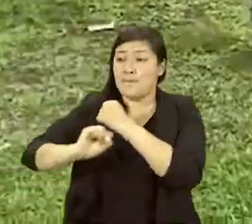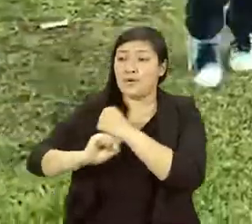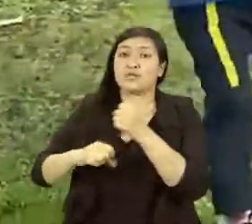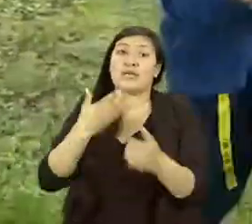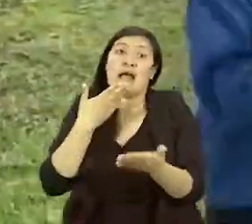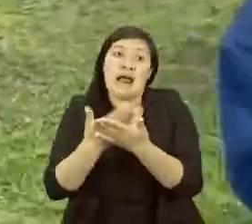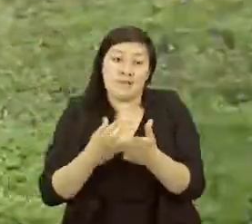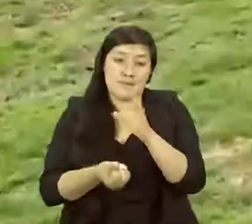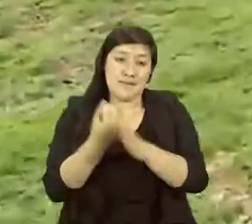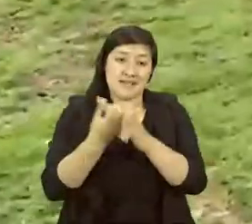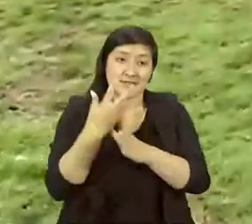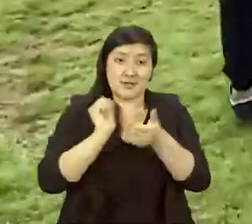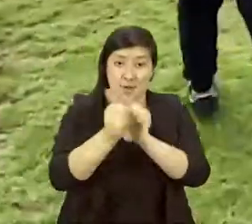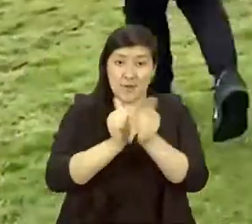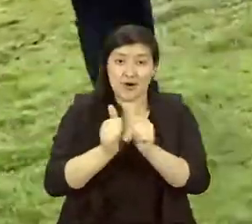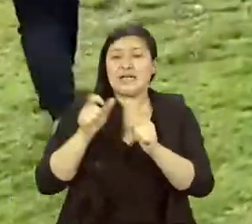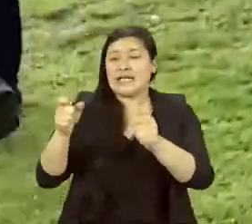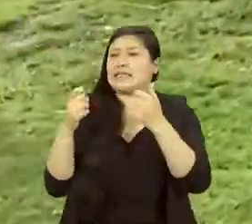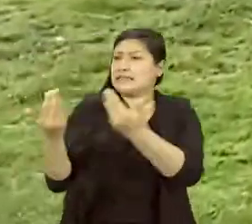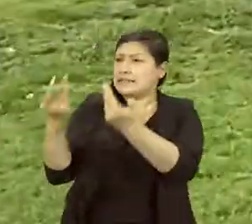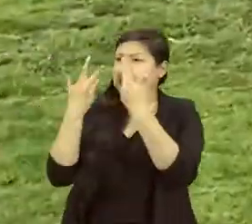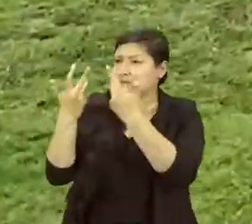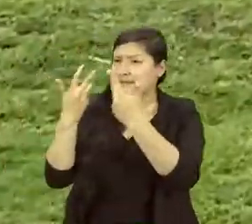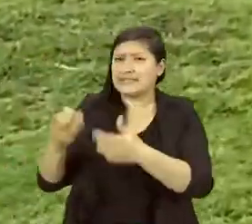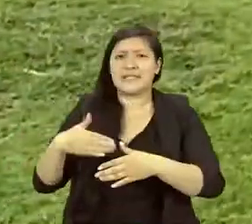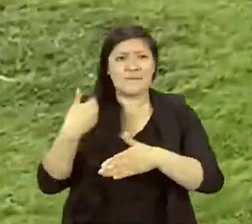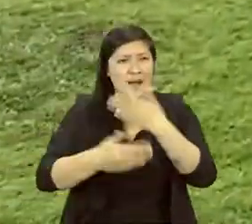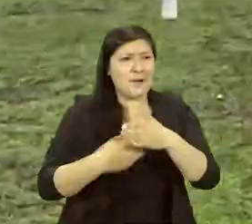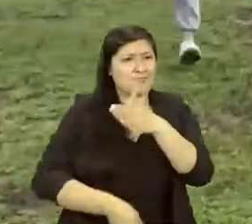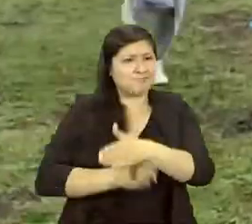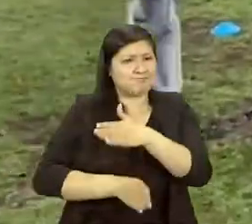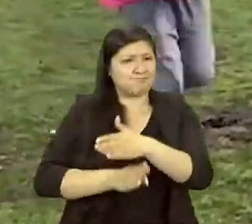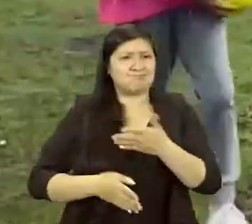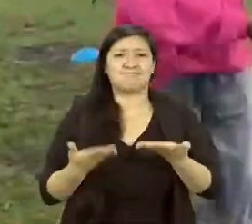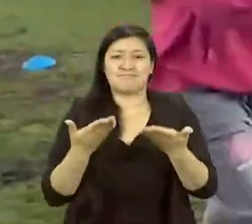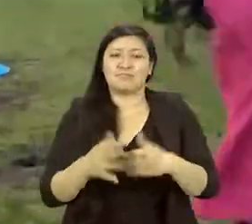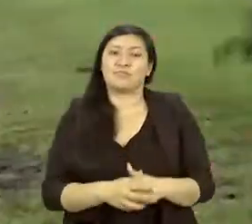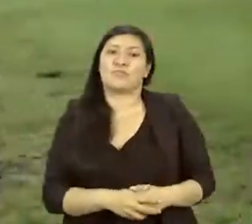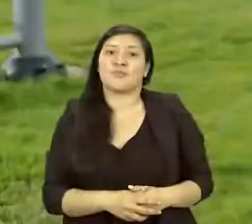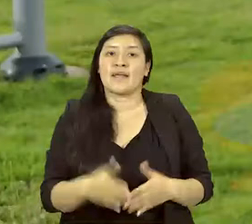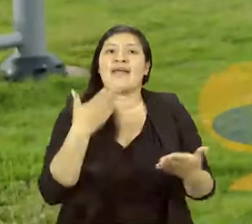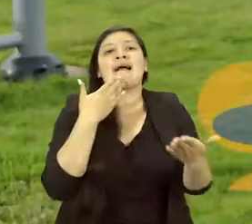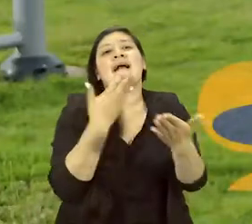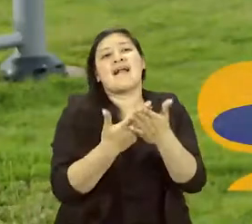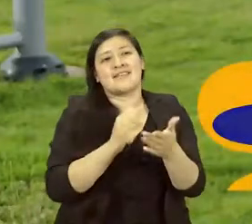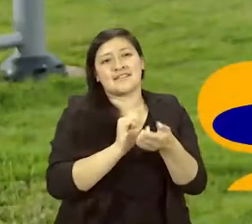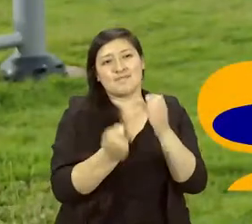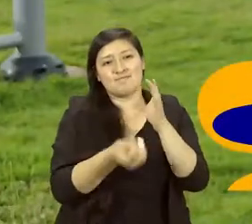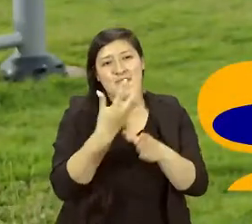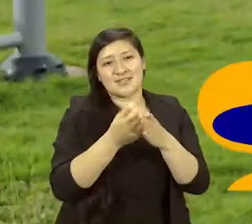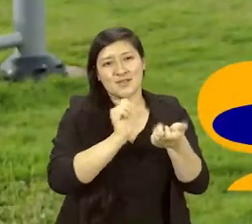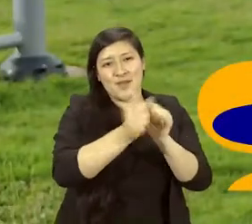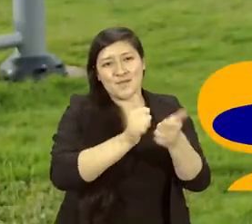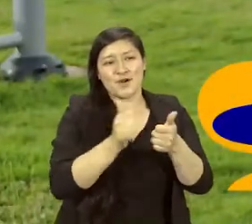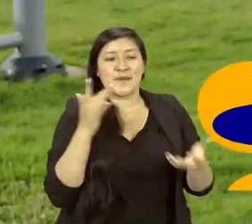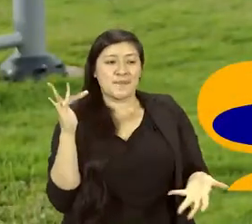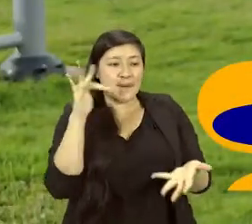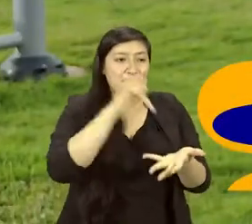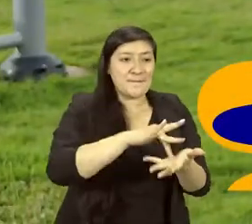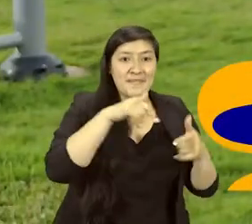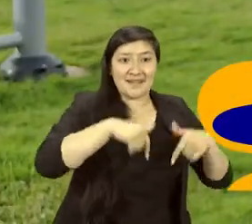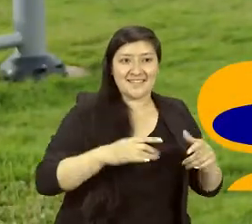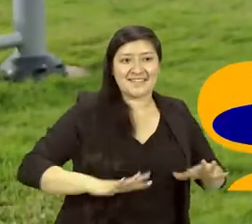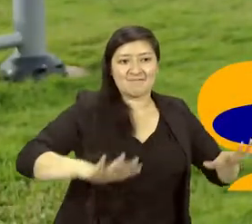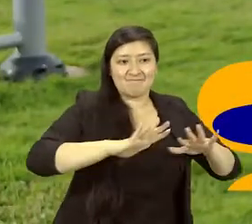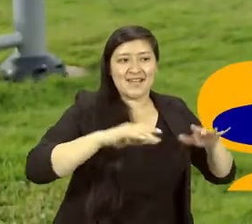estado enseñando, ayudando y me ha estado sacando adelante con lo que yo quiero ser. Agradezco a Pasto Deportes por venirnos a